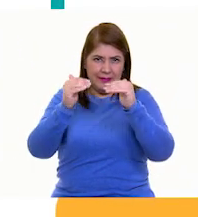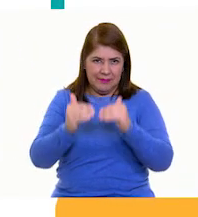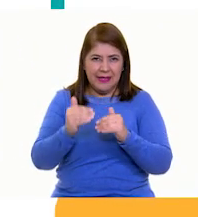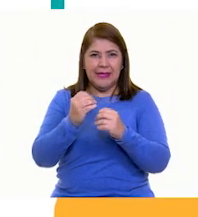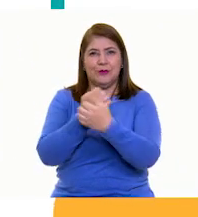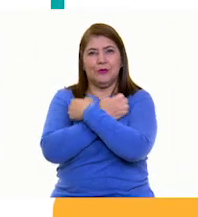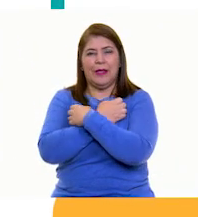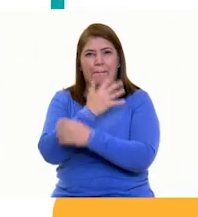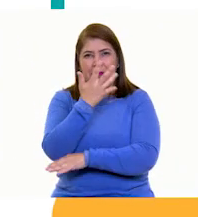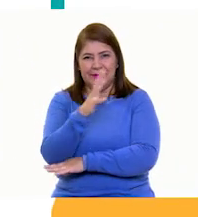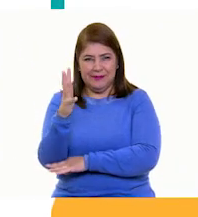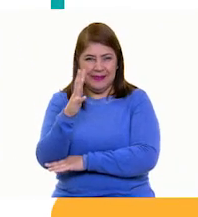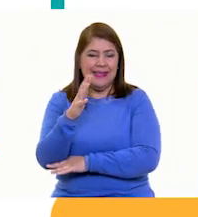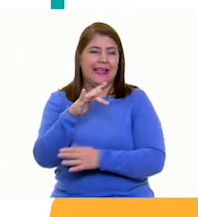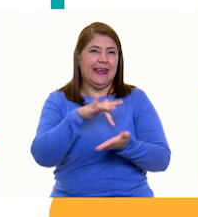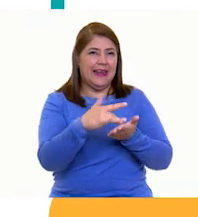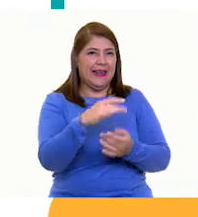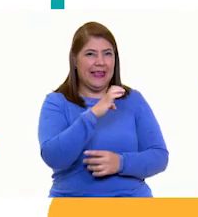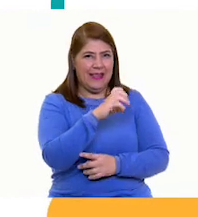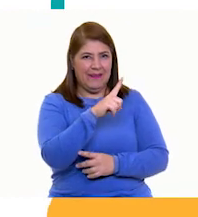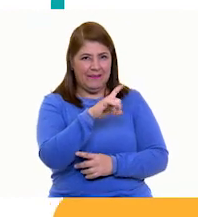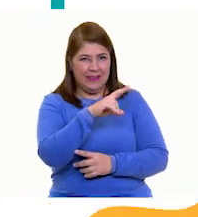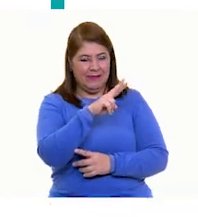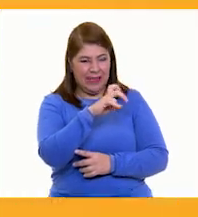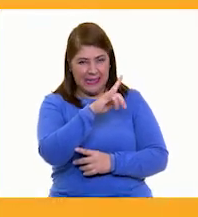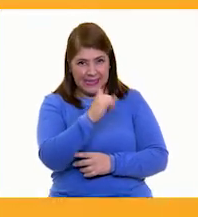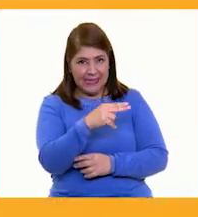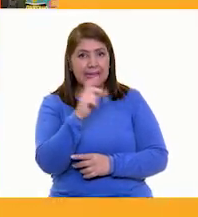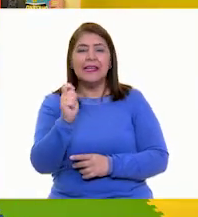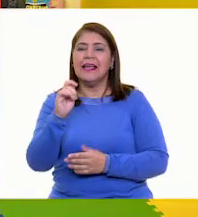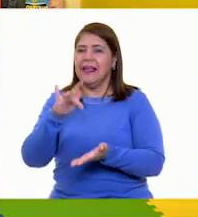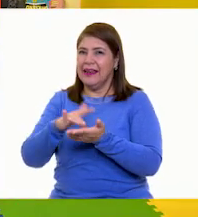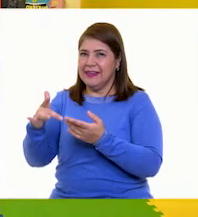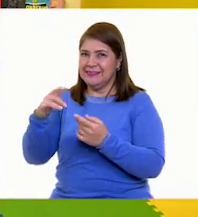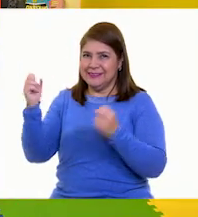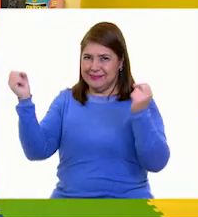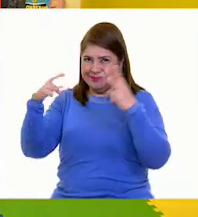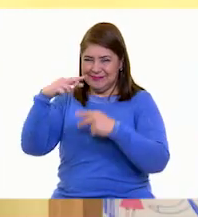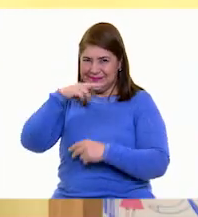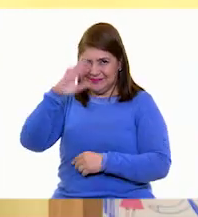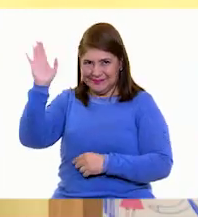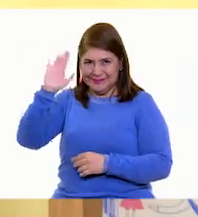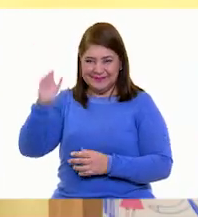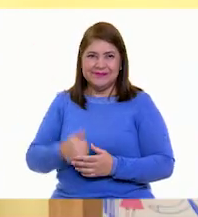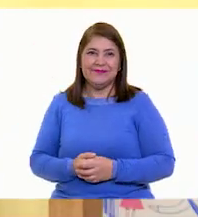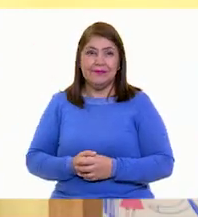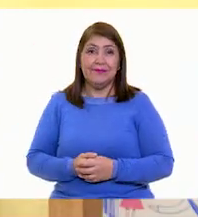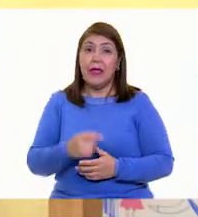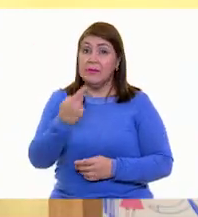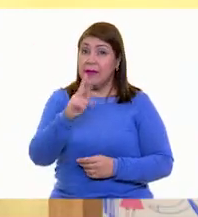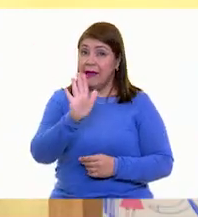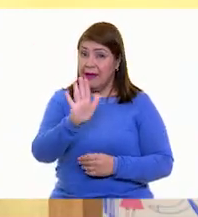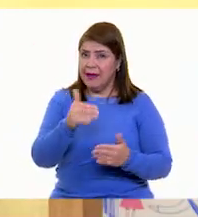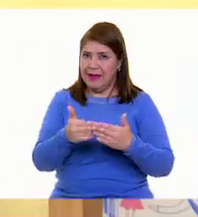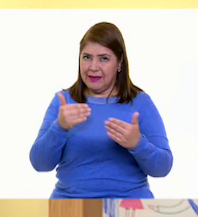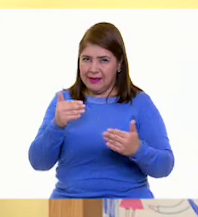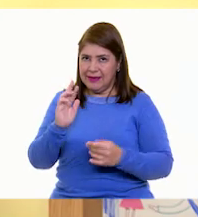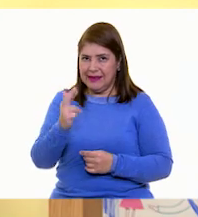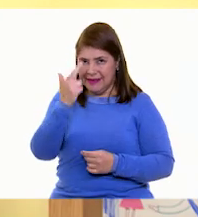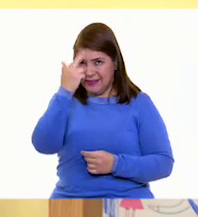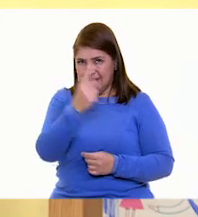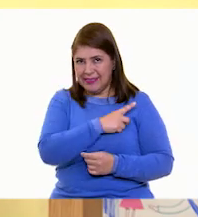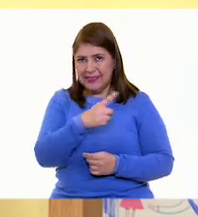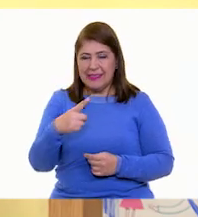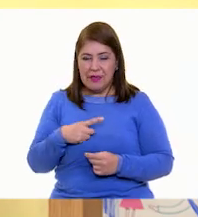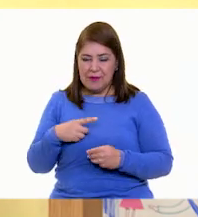Preescolar. Evelyn, gracias. Muchas gracias, Adriana. Hasta pronto. Pero antes de irnos, recuerda que